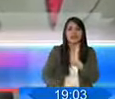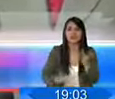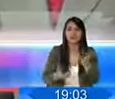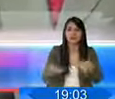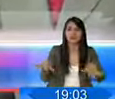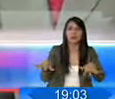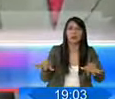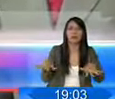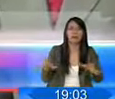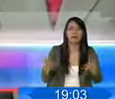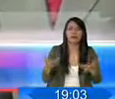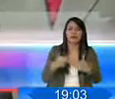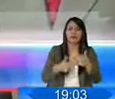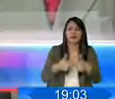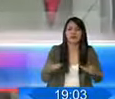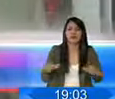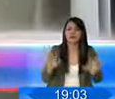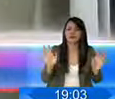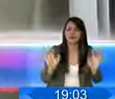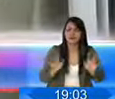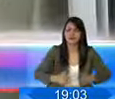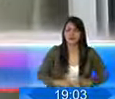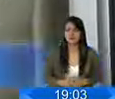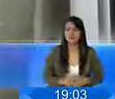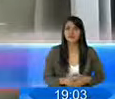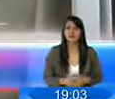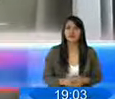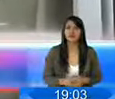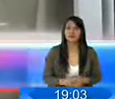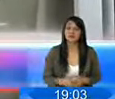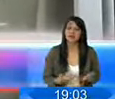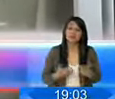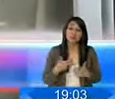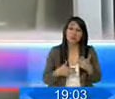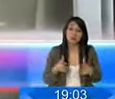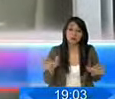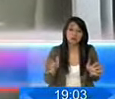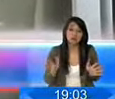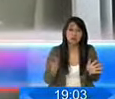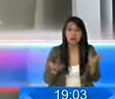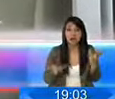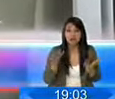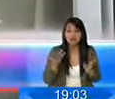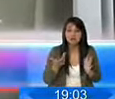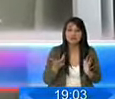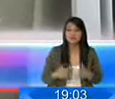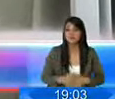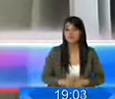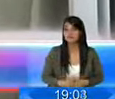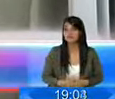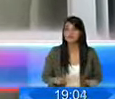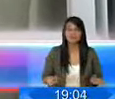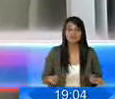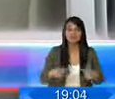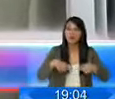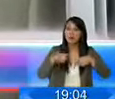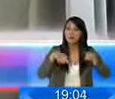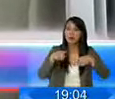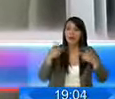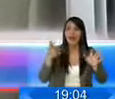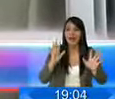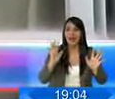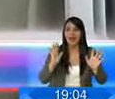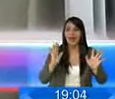mucho problema del movimiento. Que sea, no haya problemas en el... Porque si hicieran el tráfico, bueno, ya